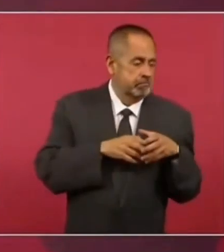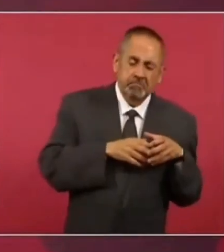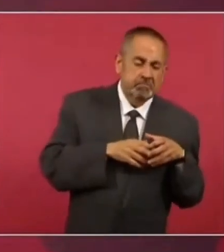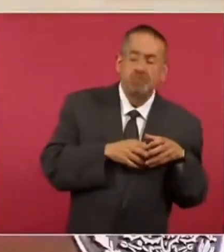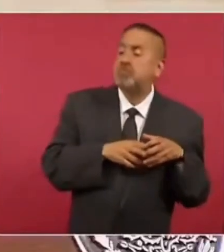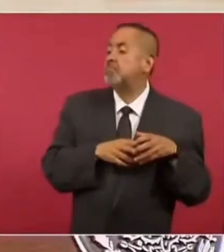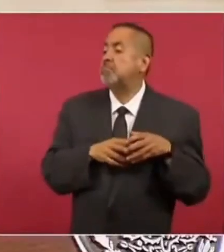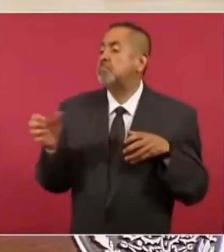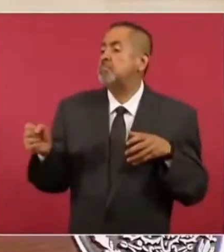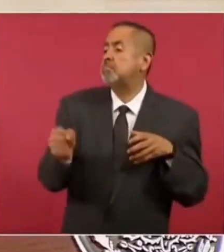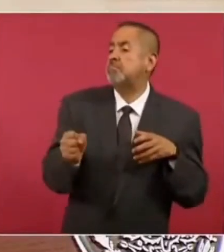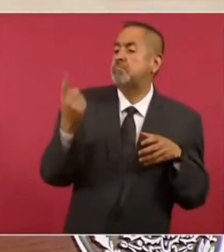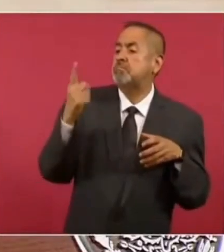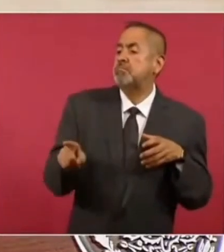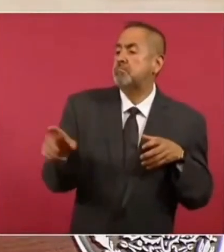Ellos eran los que mandaban.